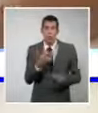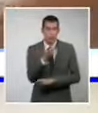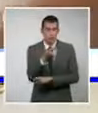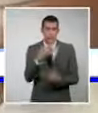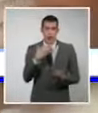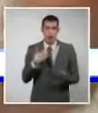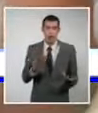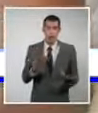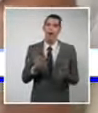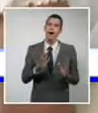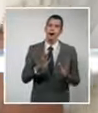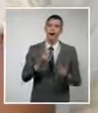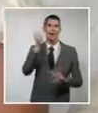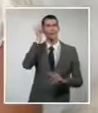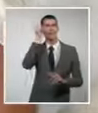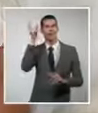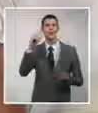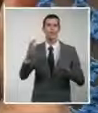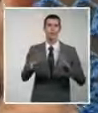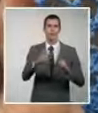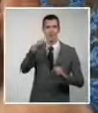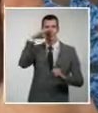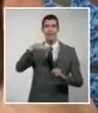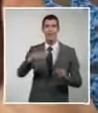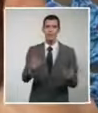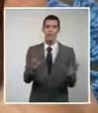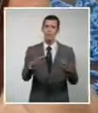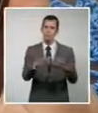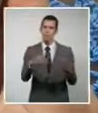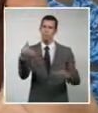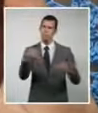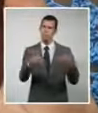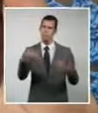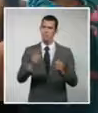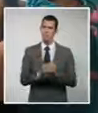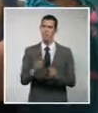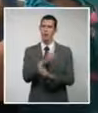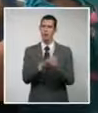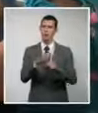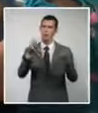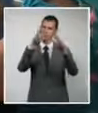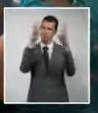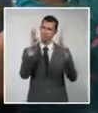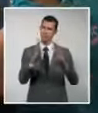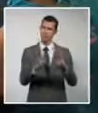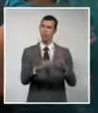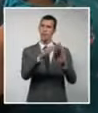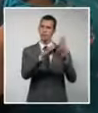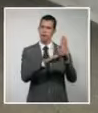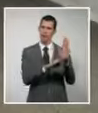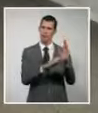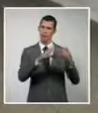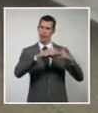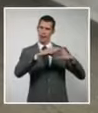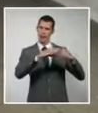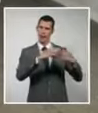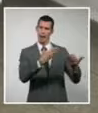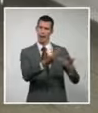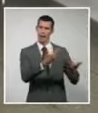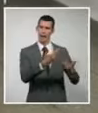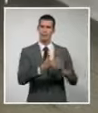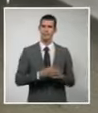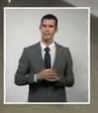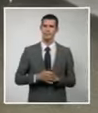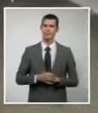y pizarrón se dieron a un lenguaje más moderno, aunque distante, el de las redes sociales y las aplicaciones de mensajería instantánea. La